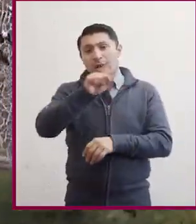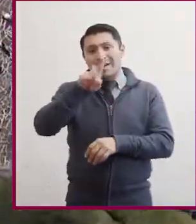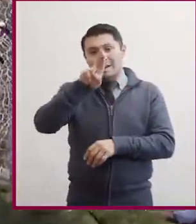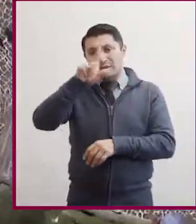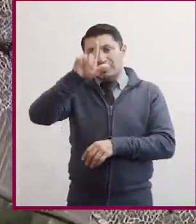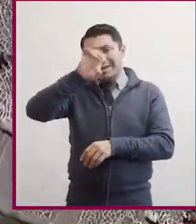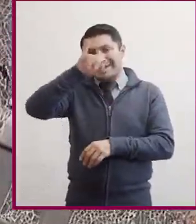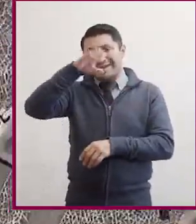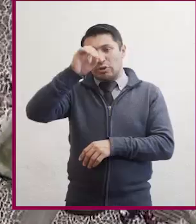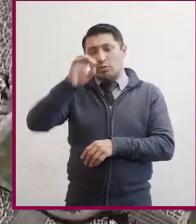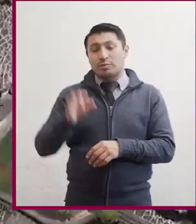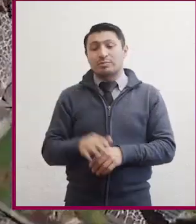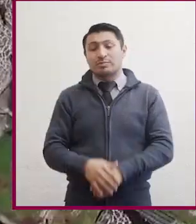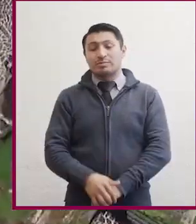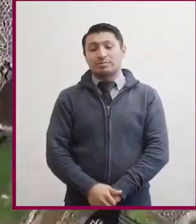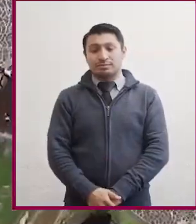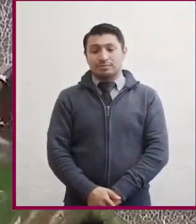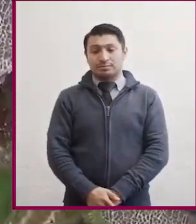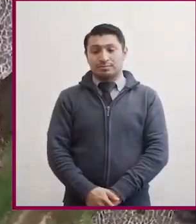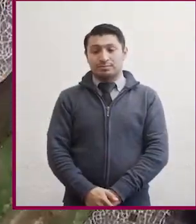azulejos.